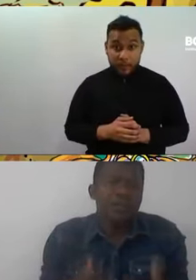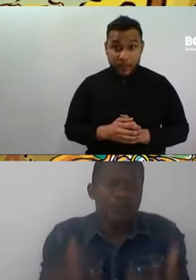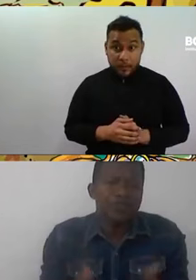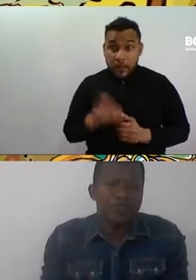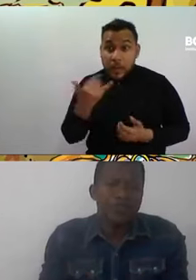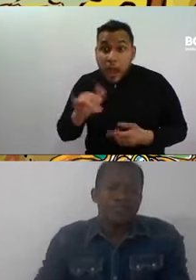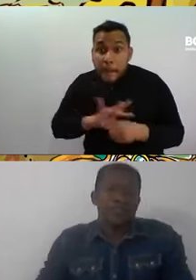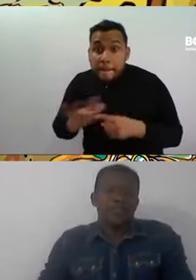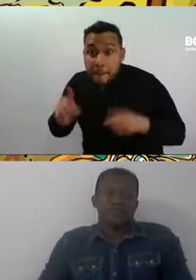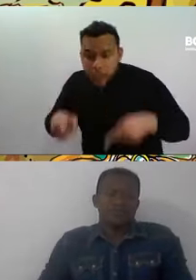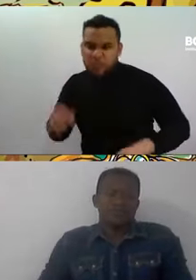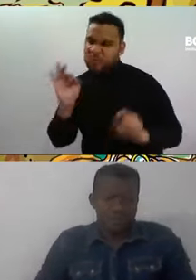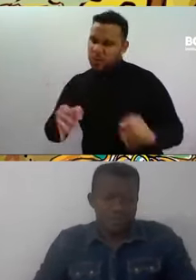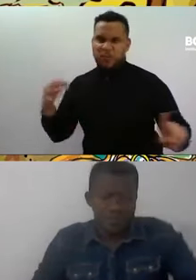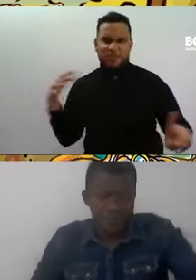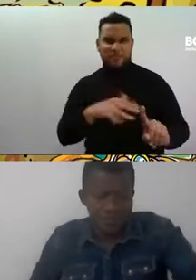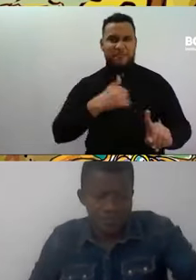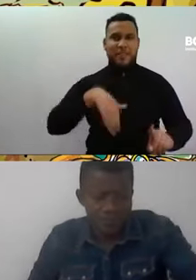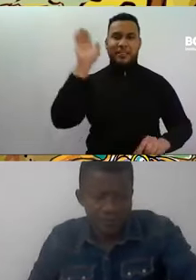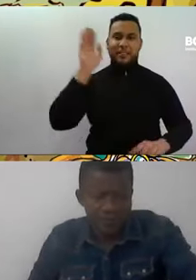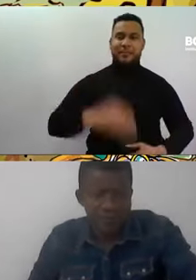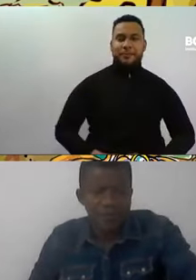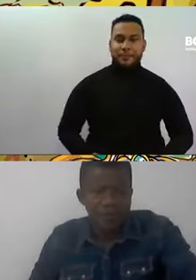tener mayor incidencia.